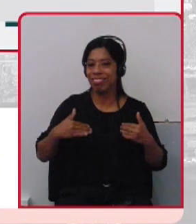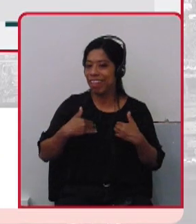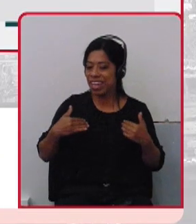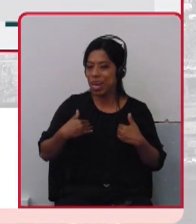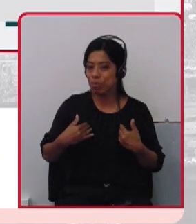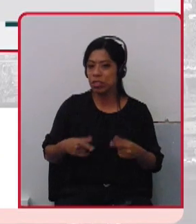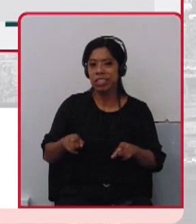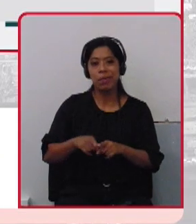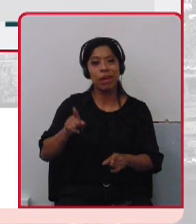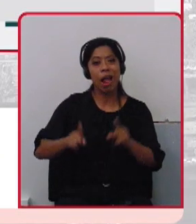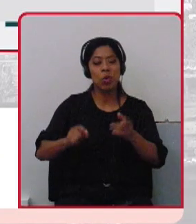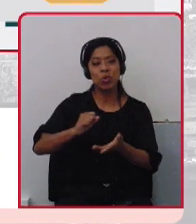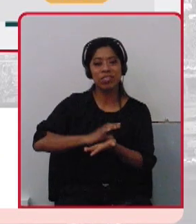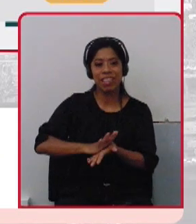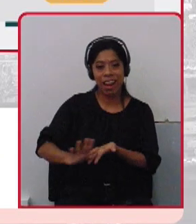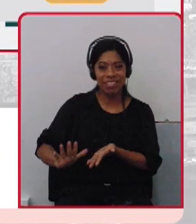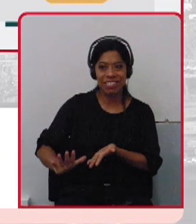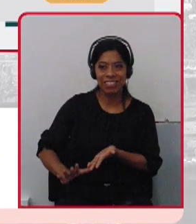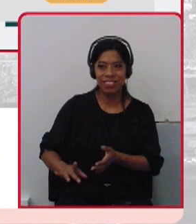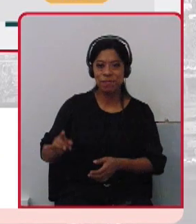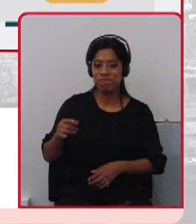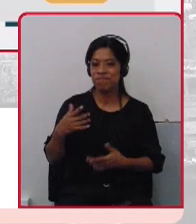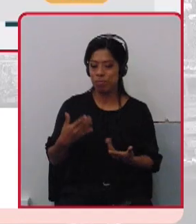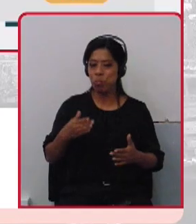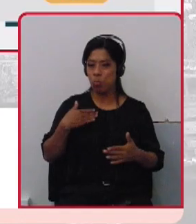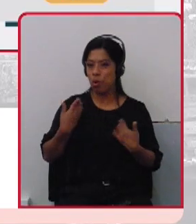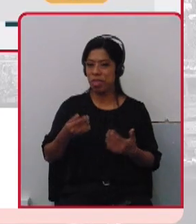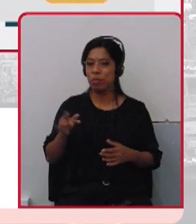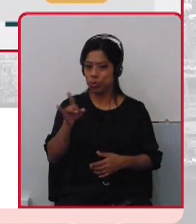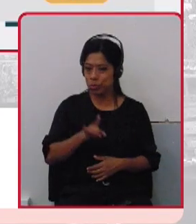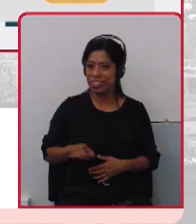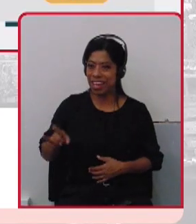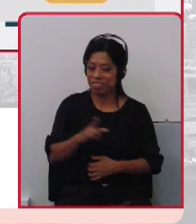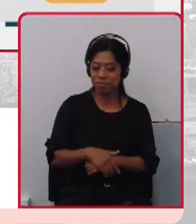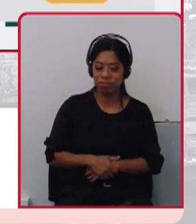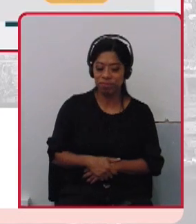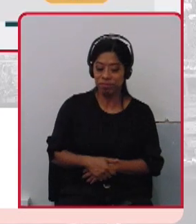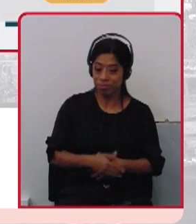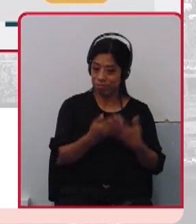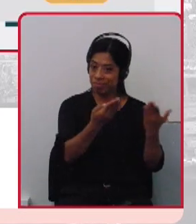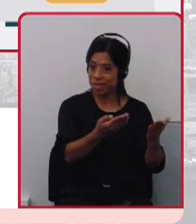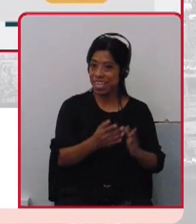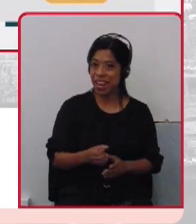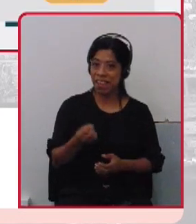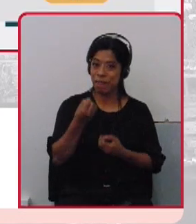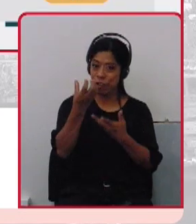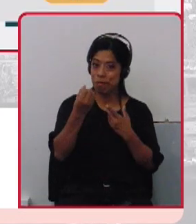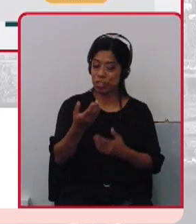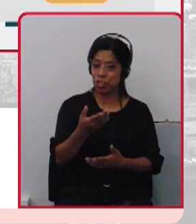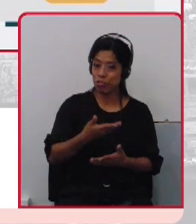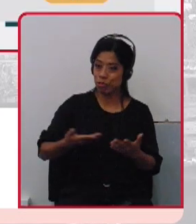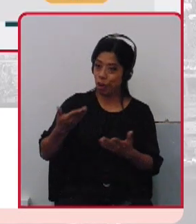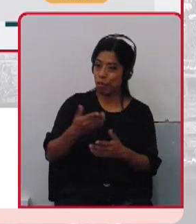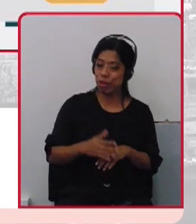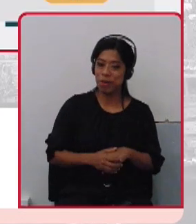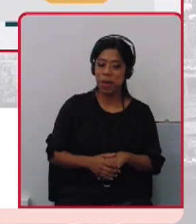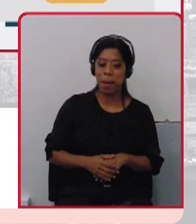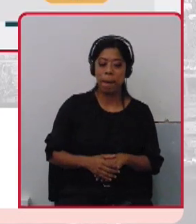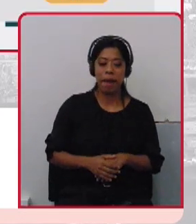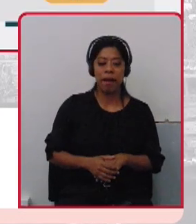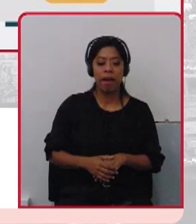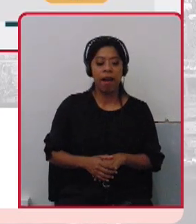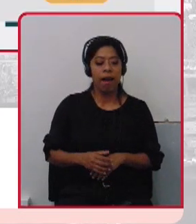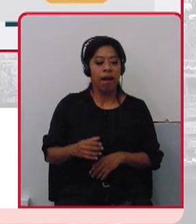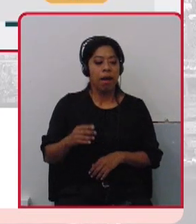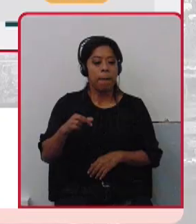son inclusive gratuitas, ¿no?, que tenemos a disposición. Fíjense, todas las bases de datos que están ahí, por ejemplo, PyVision, tenemos